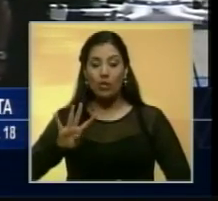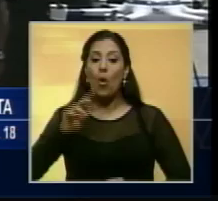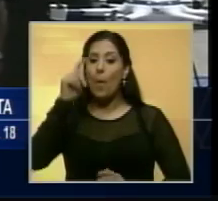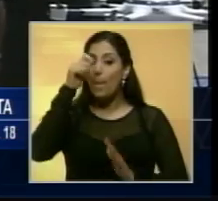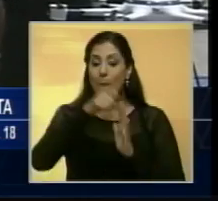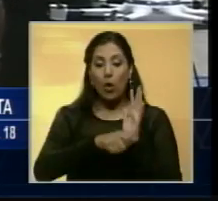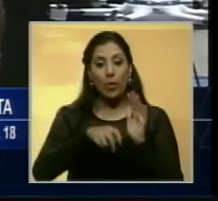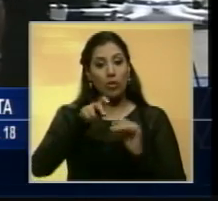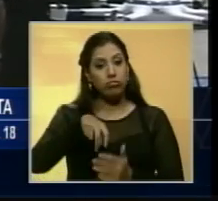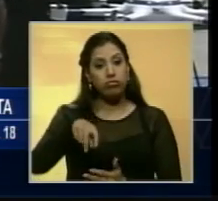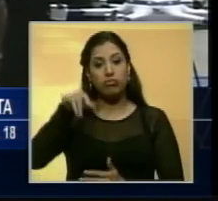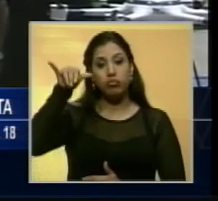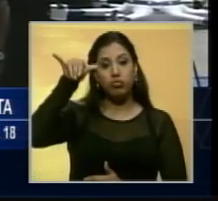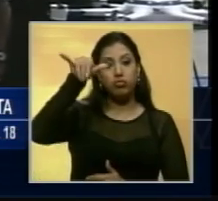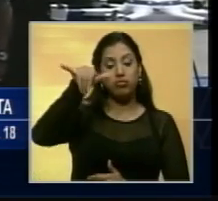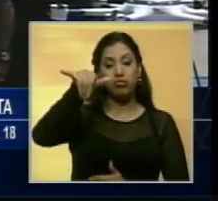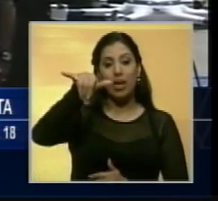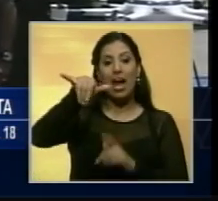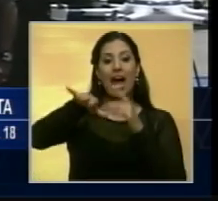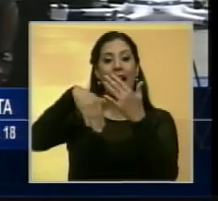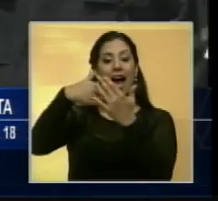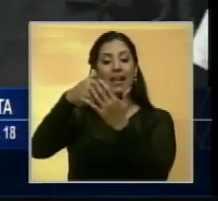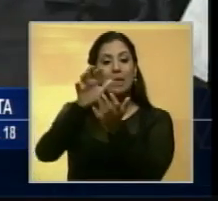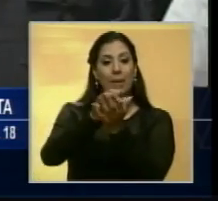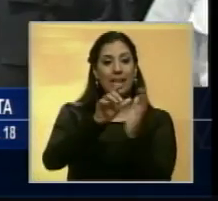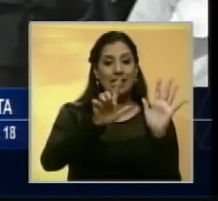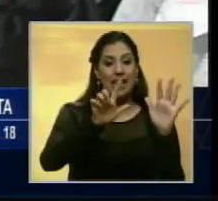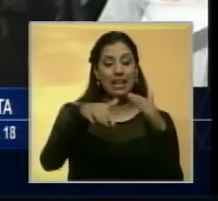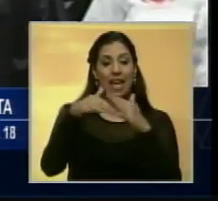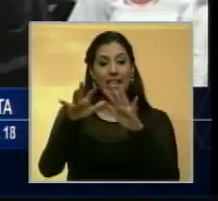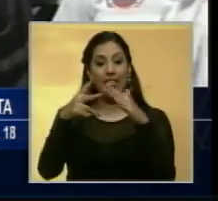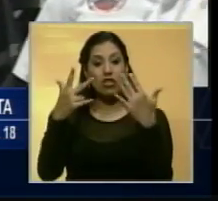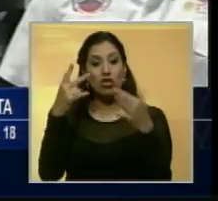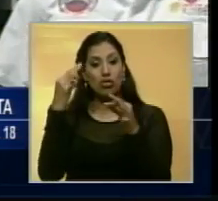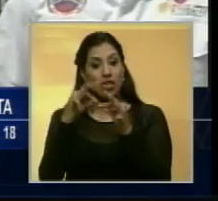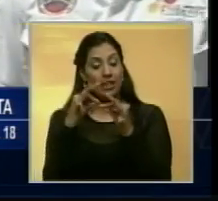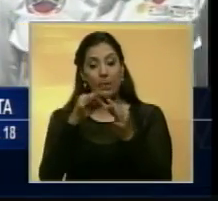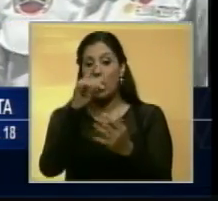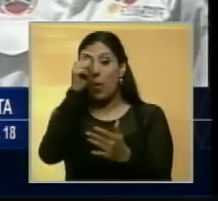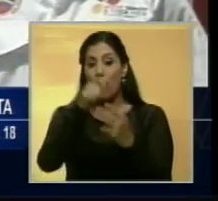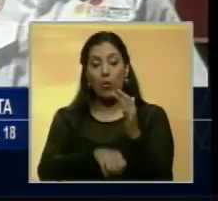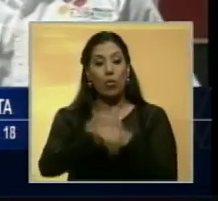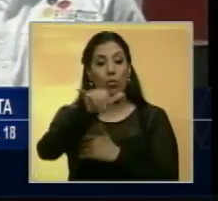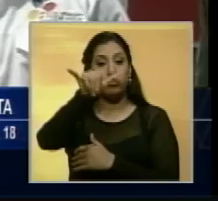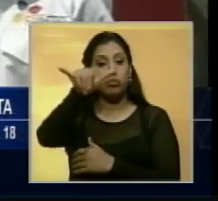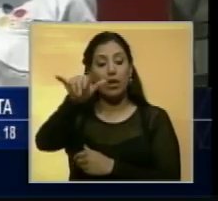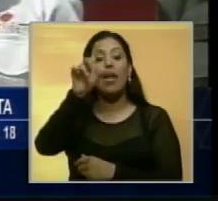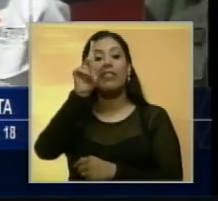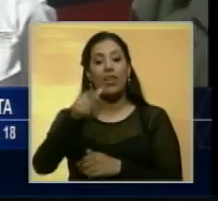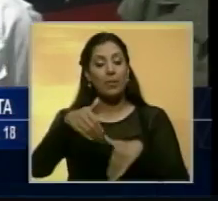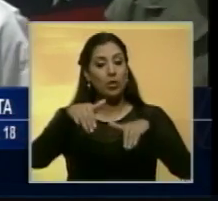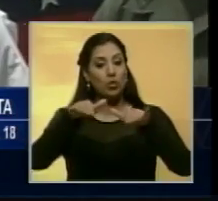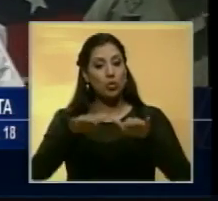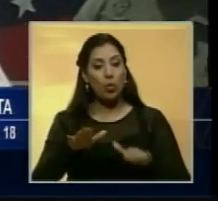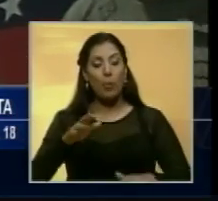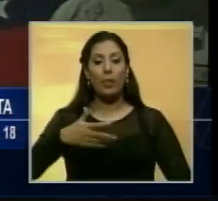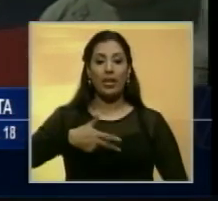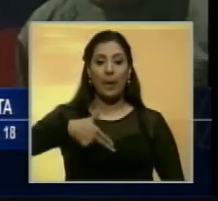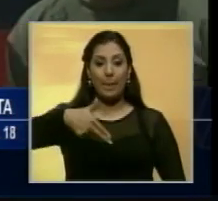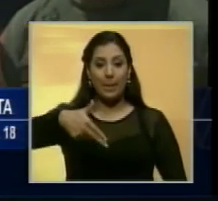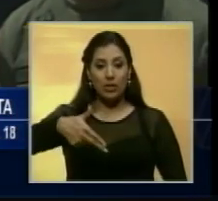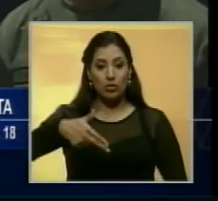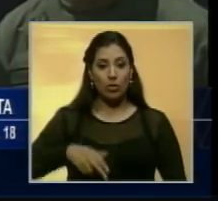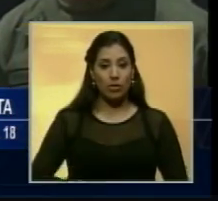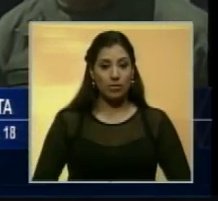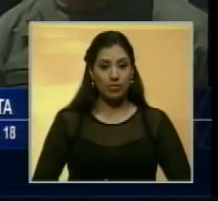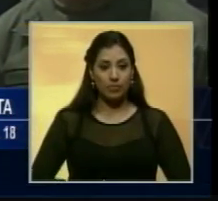prohíbe la circulación aérea hacia la isla de Margarita entre el 7 y el 18 de septiembre, así como la suspensión temporal del uso de armas blancas y de